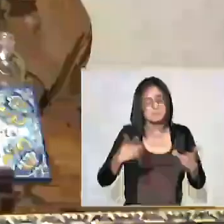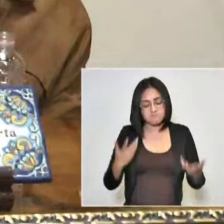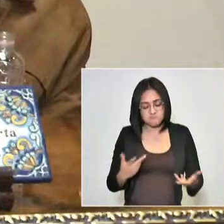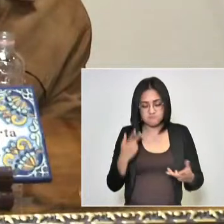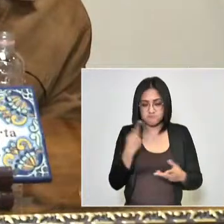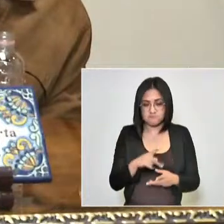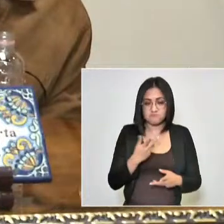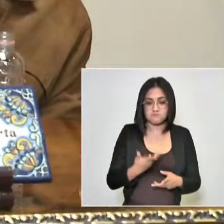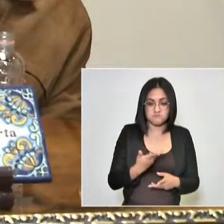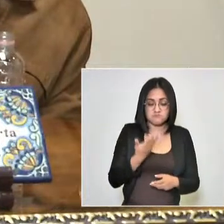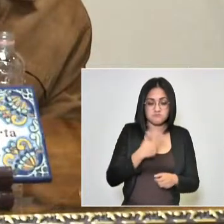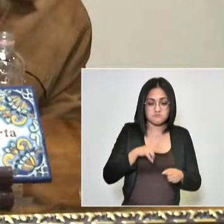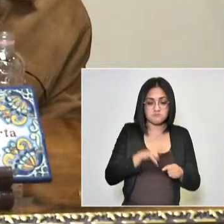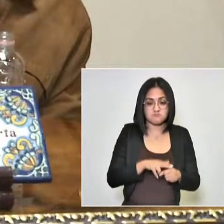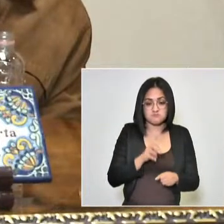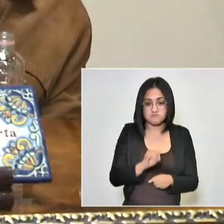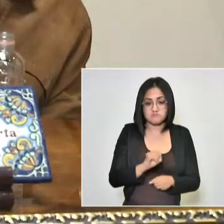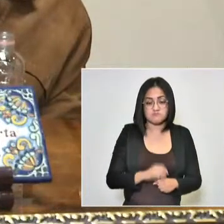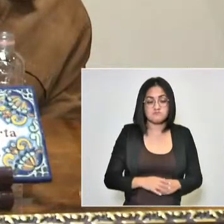un hospital municipal.